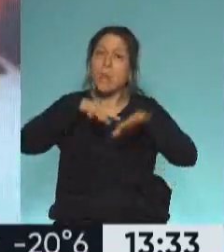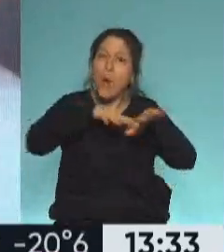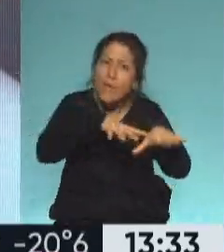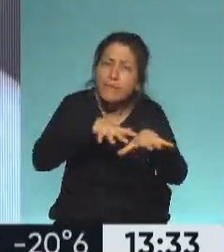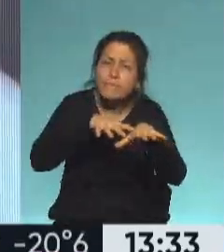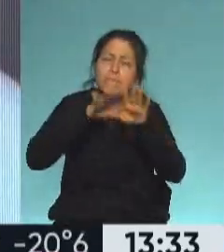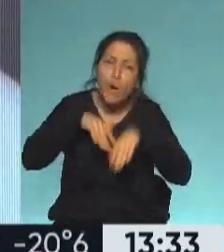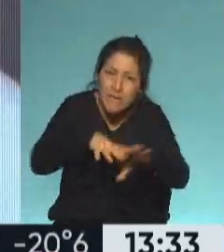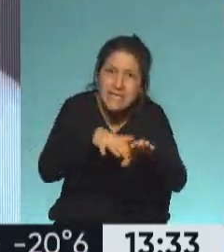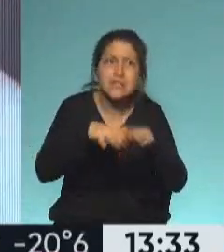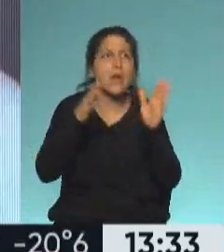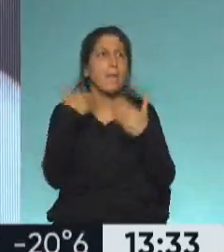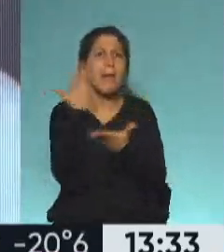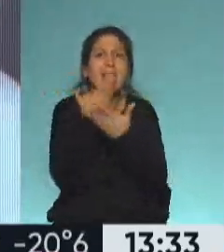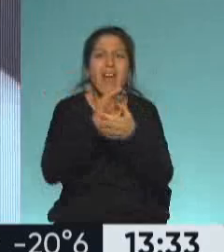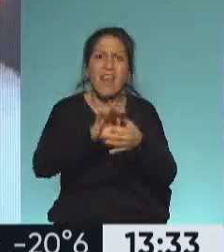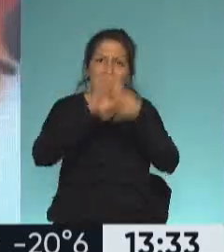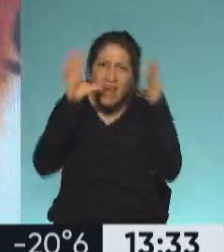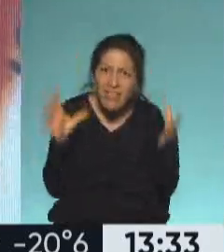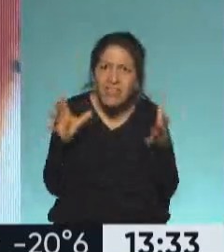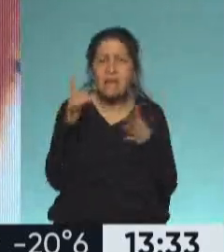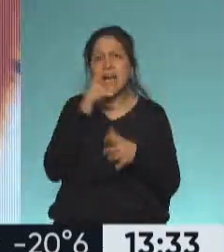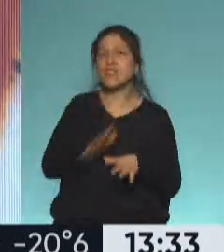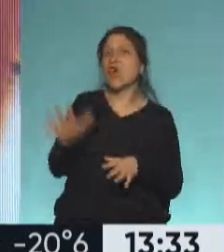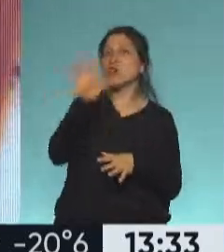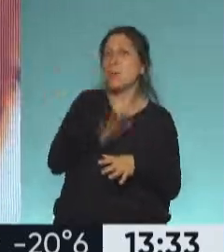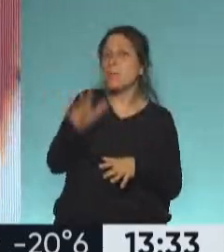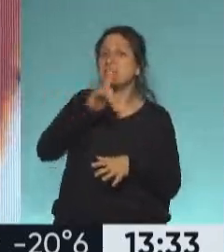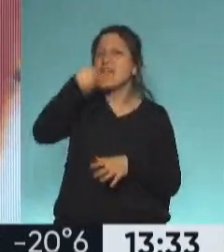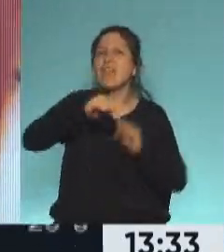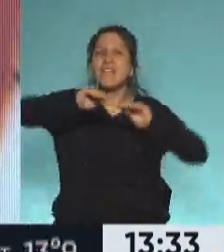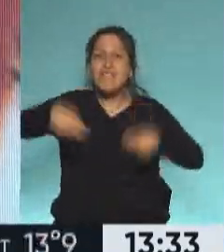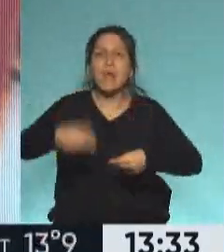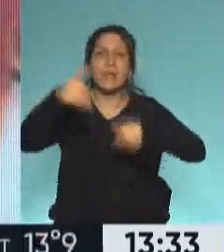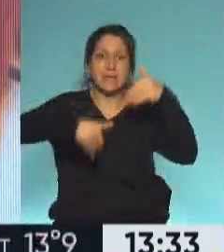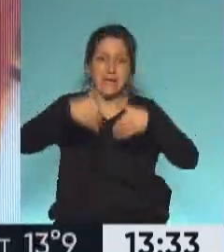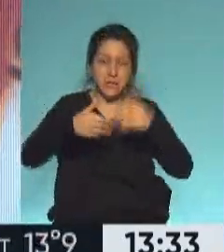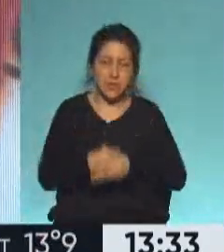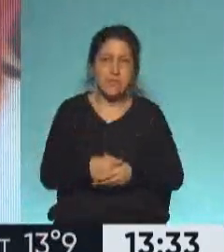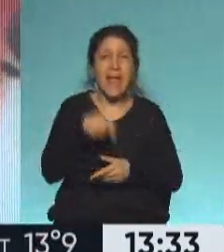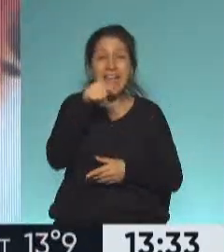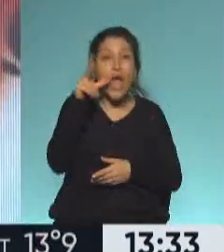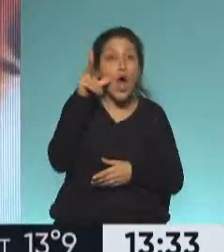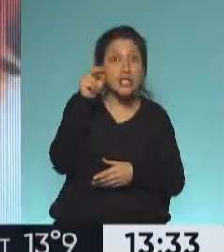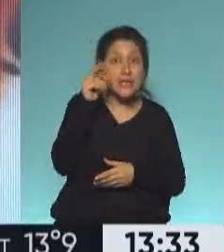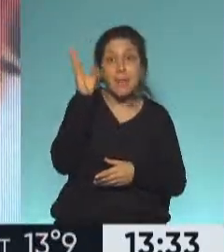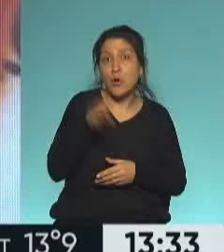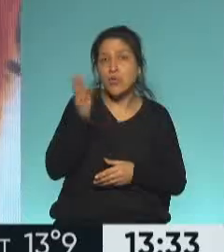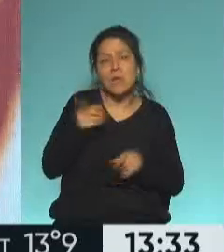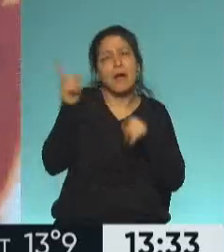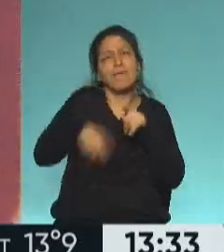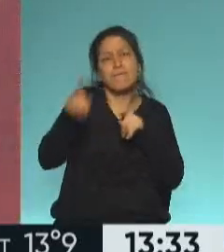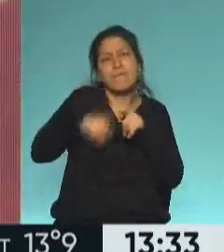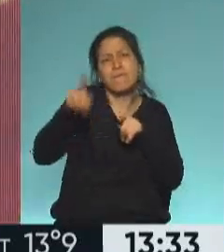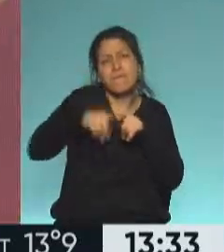por la libertad ante la sospecha clara de que había habido fraude. Este 80% es prácticamente el porcentaje que se repite desde el